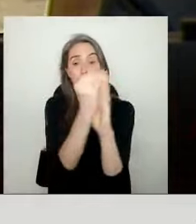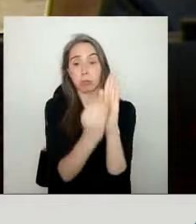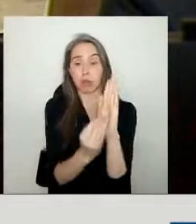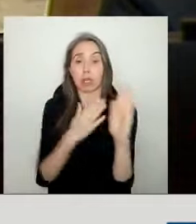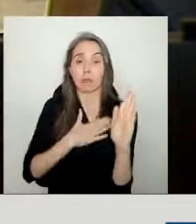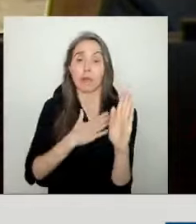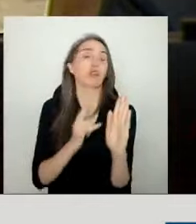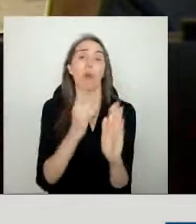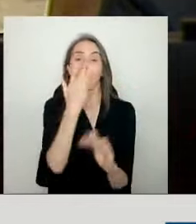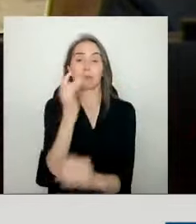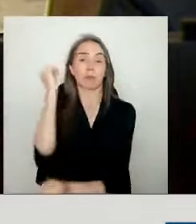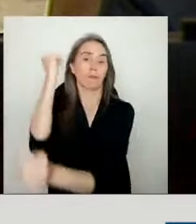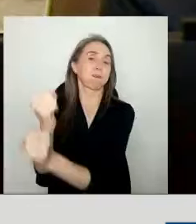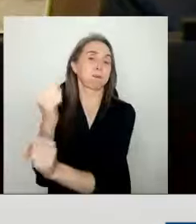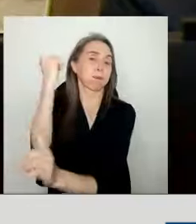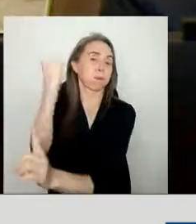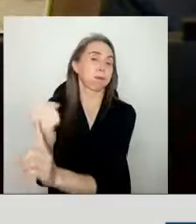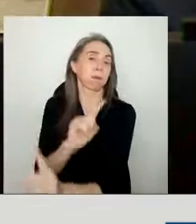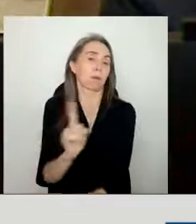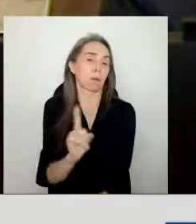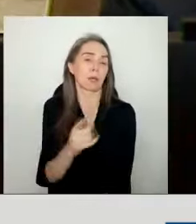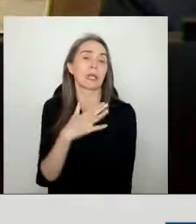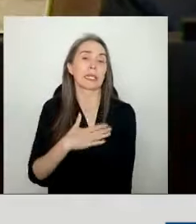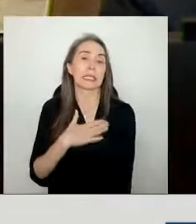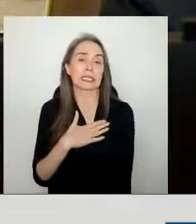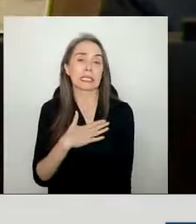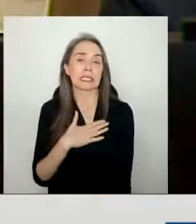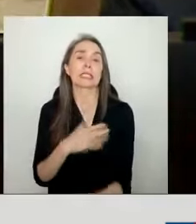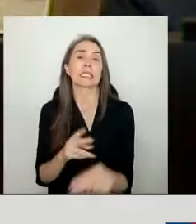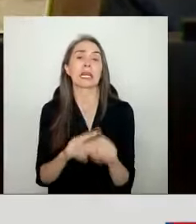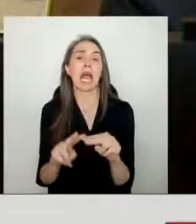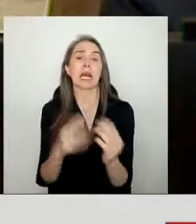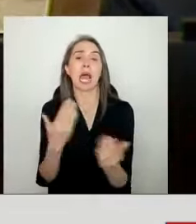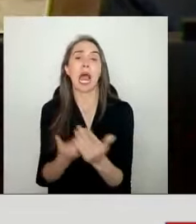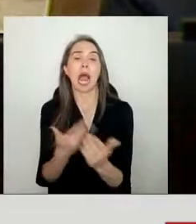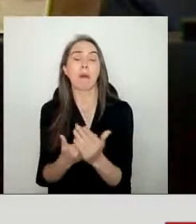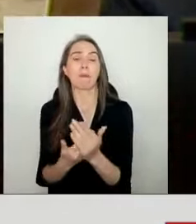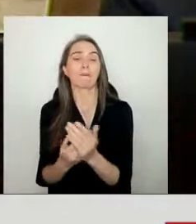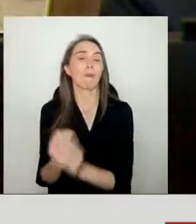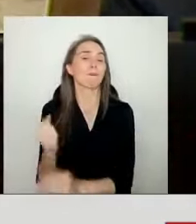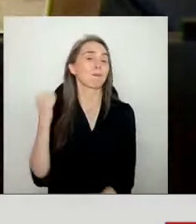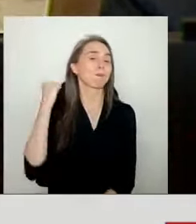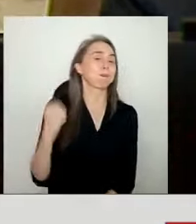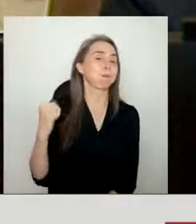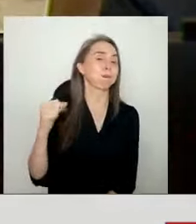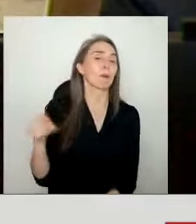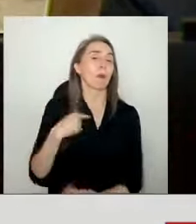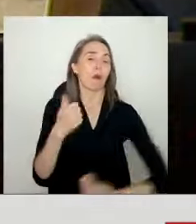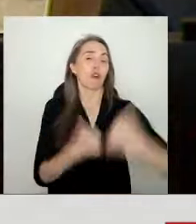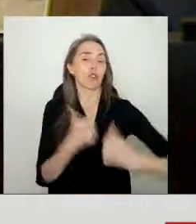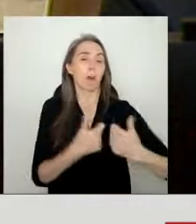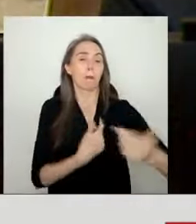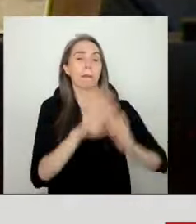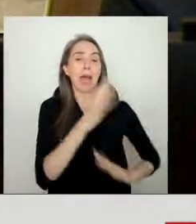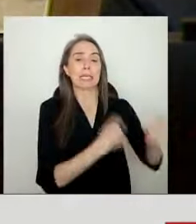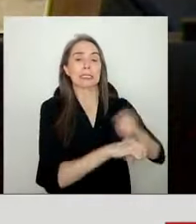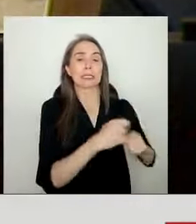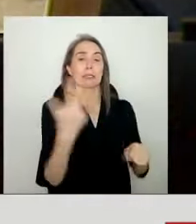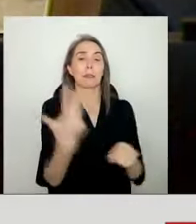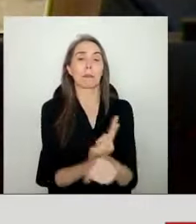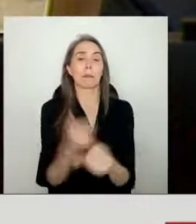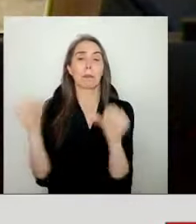y muy canaya pretender con esto generar una ventaja desleal una ventaja competitiva para perjudicar a los